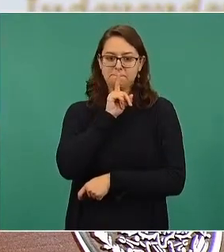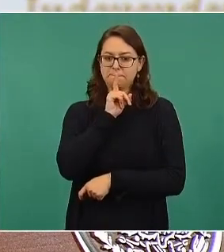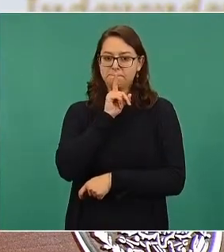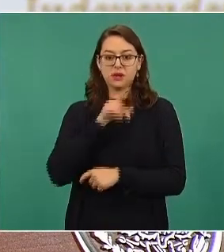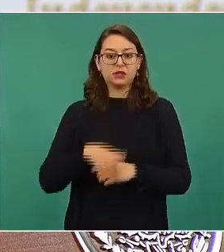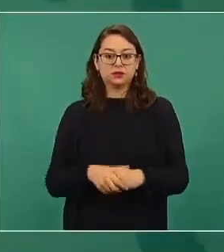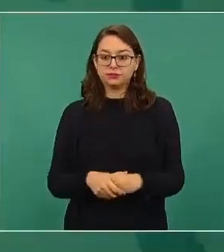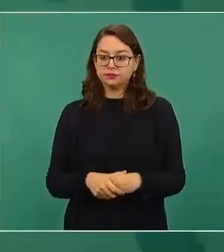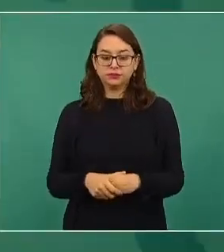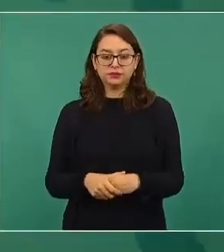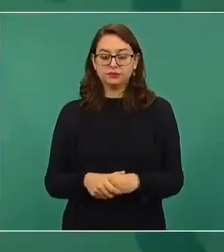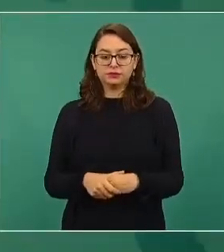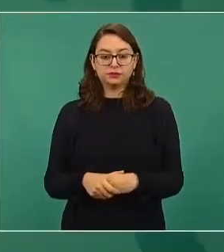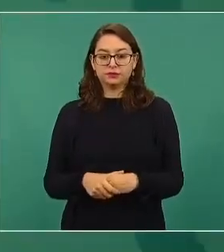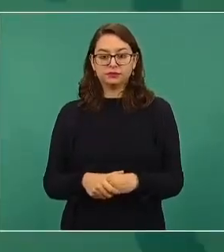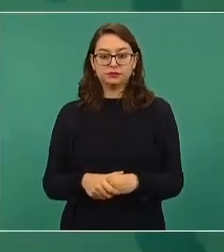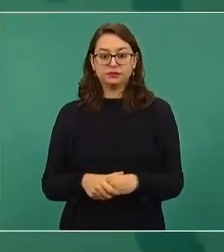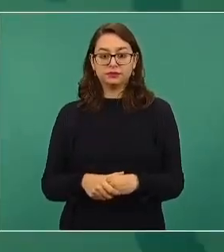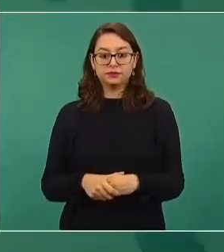Nosotros tenemos